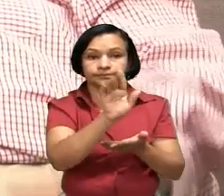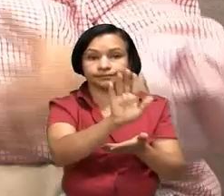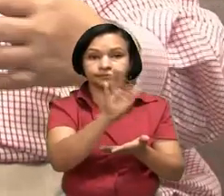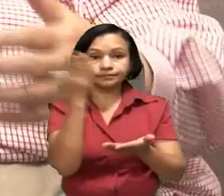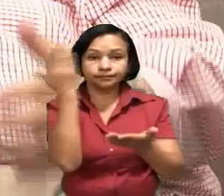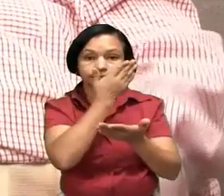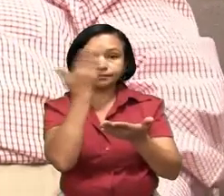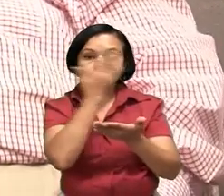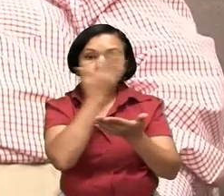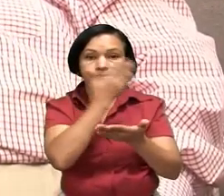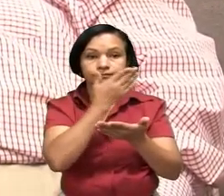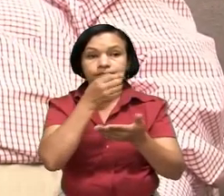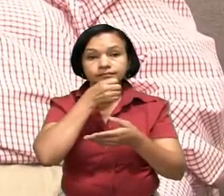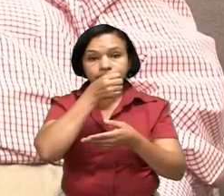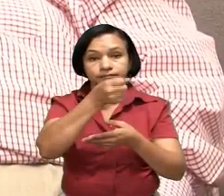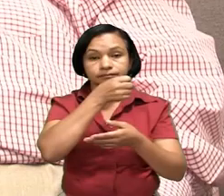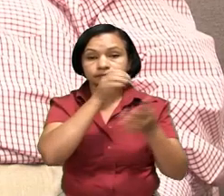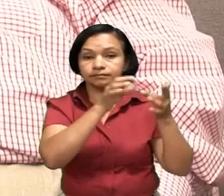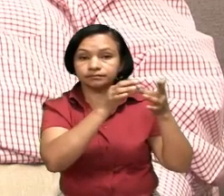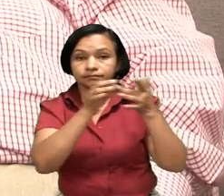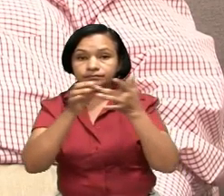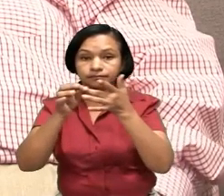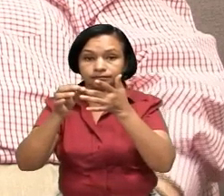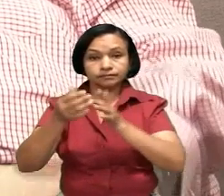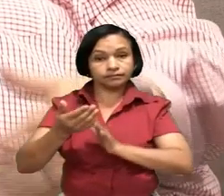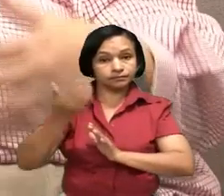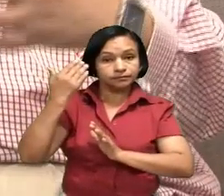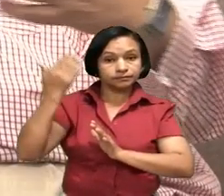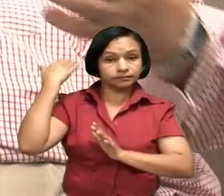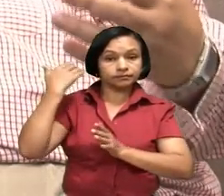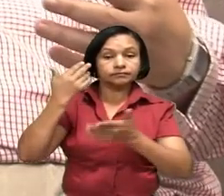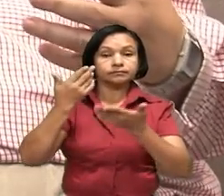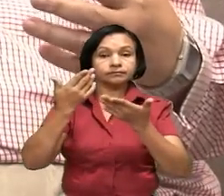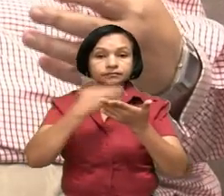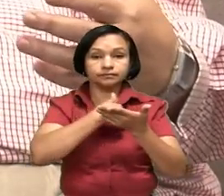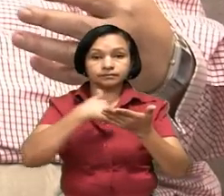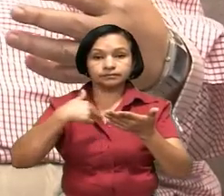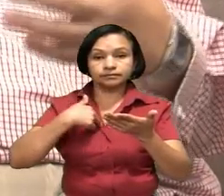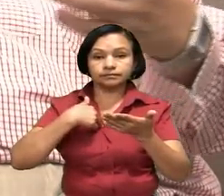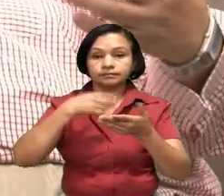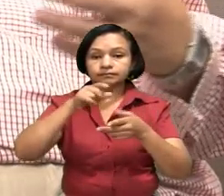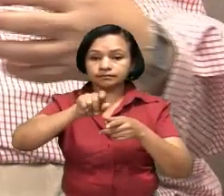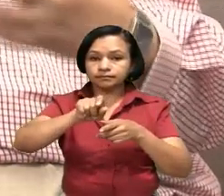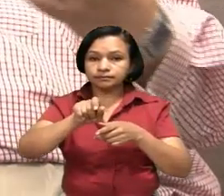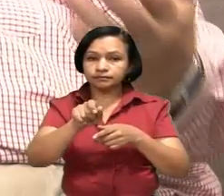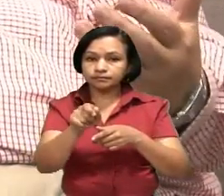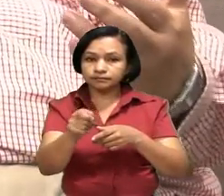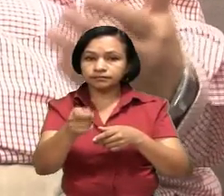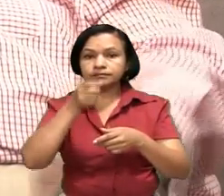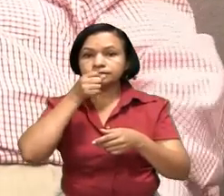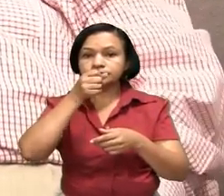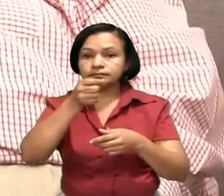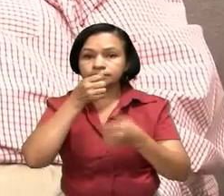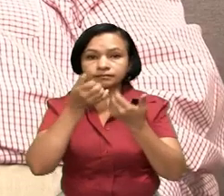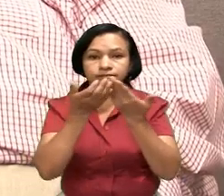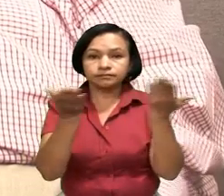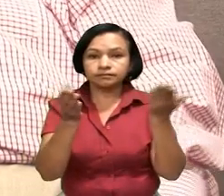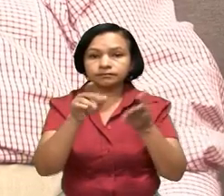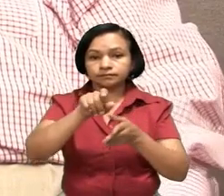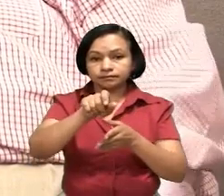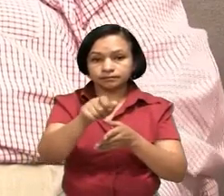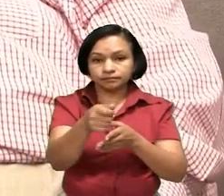grandes periodistas que irrumpieron en la radiodifusión nacional como radio